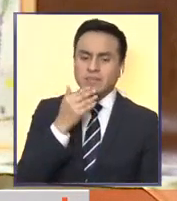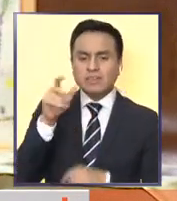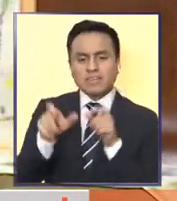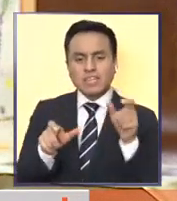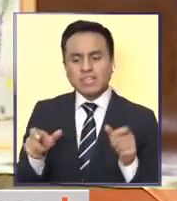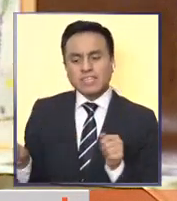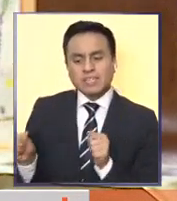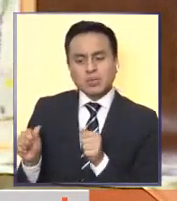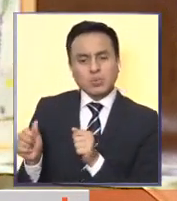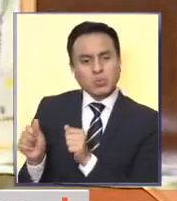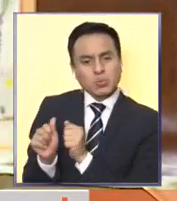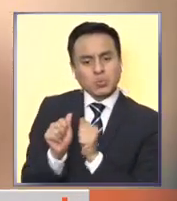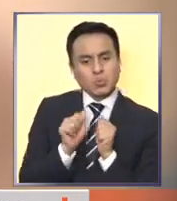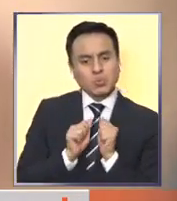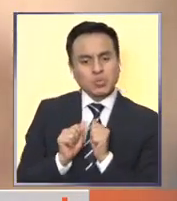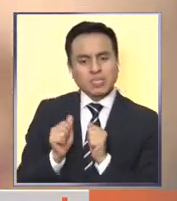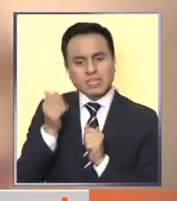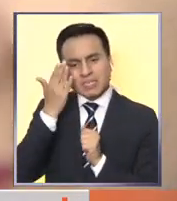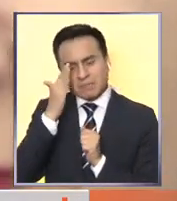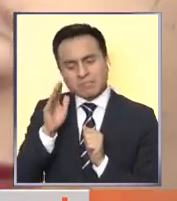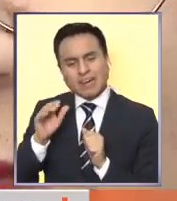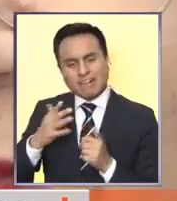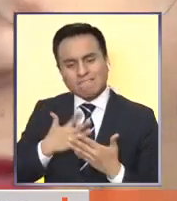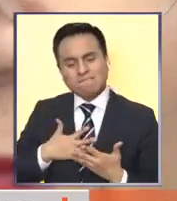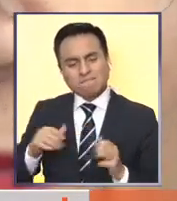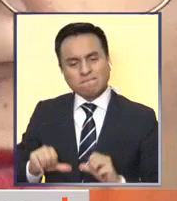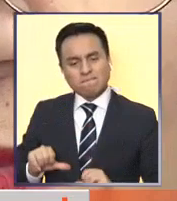me rodea también lo pasa mal.